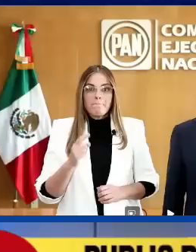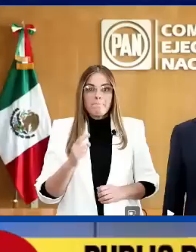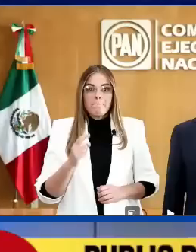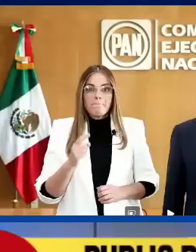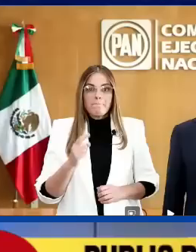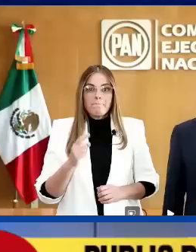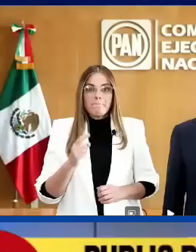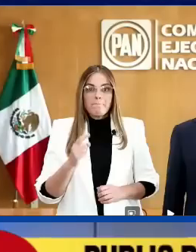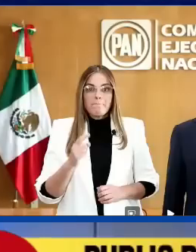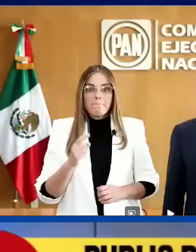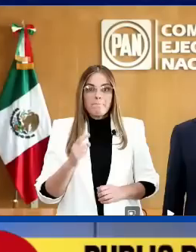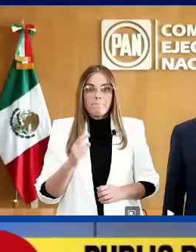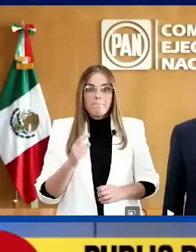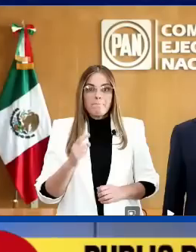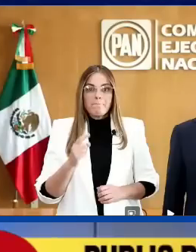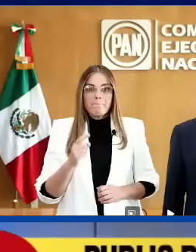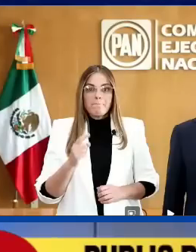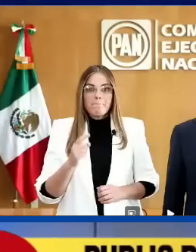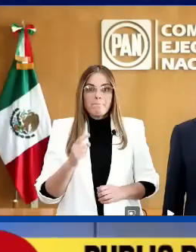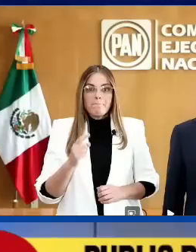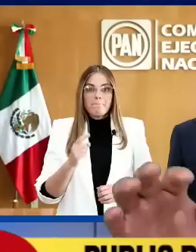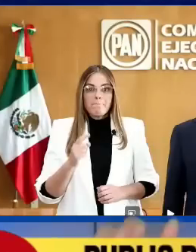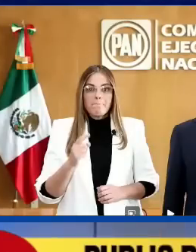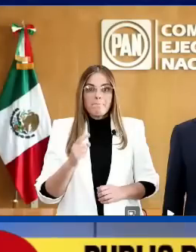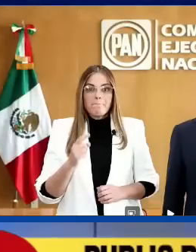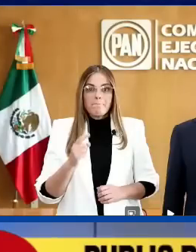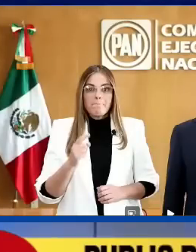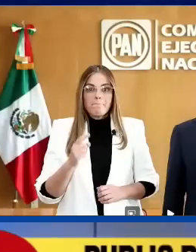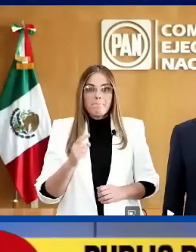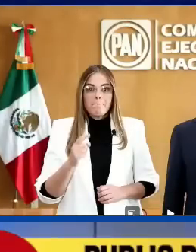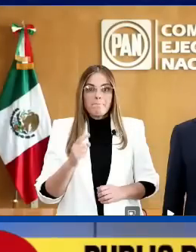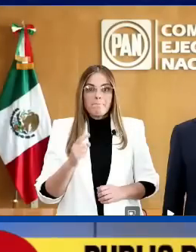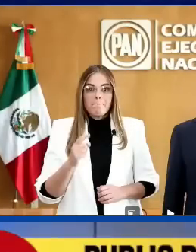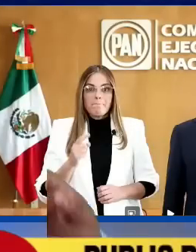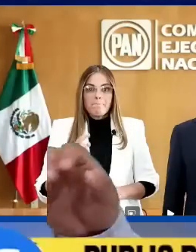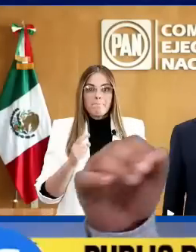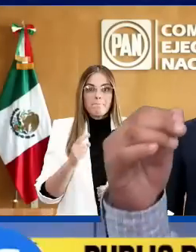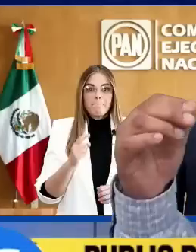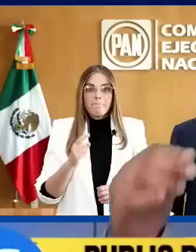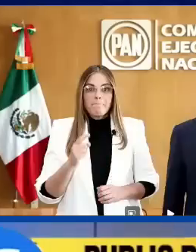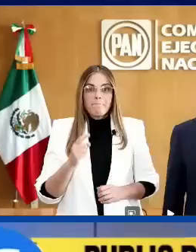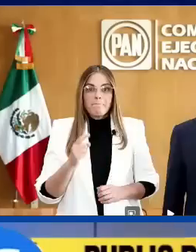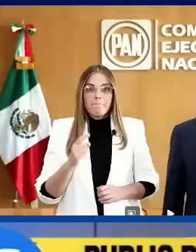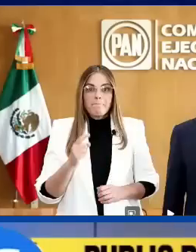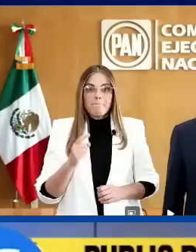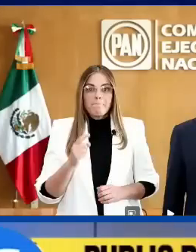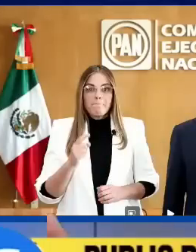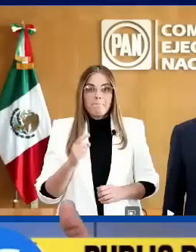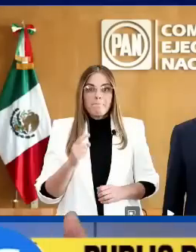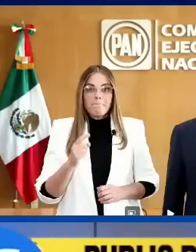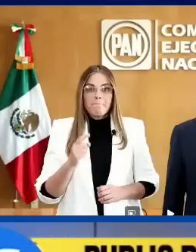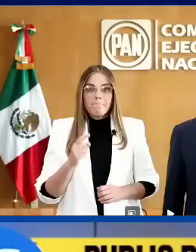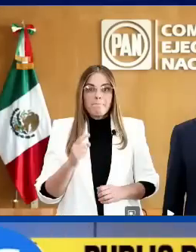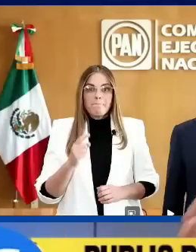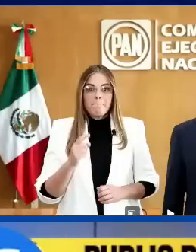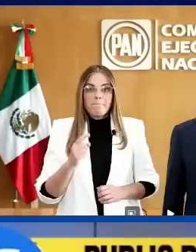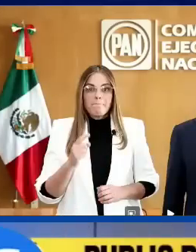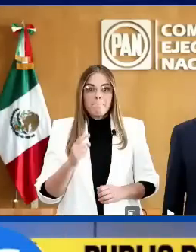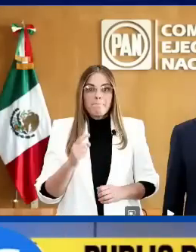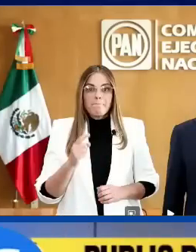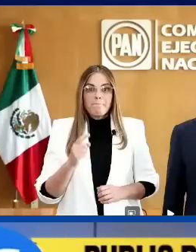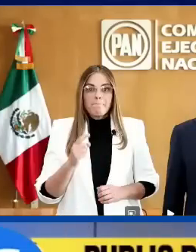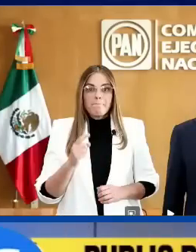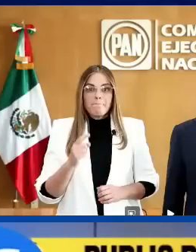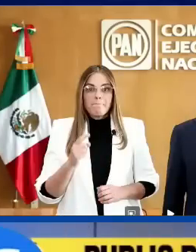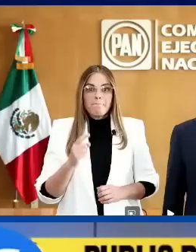diga que es panista vimos que trabajó para las administraciones panistas que fue a los eventos panistas y sobre